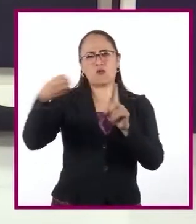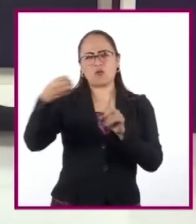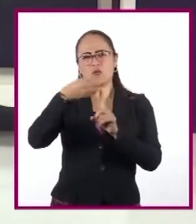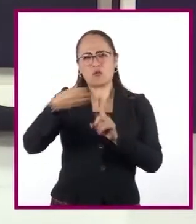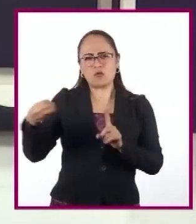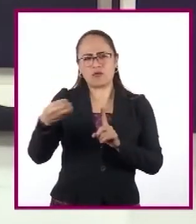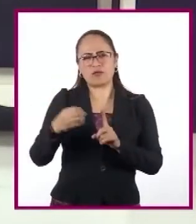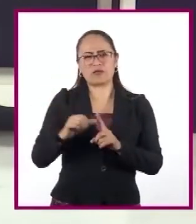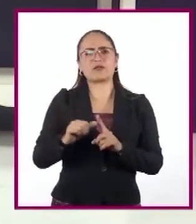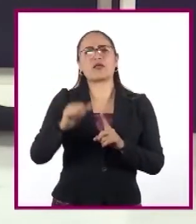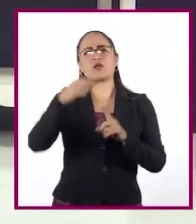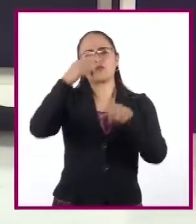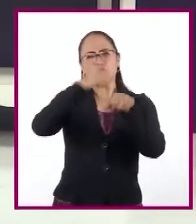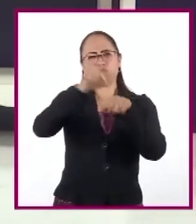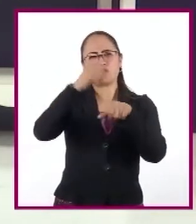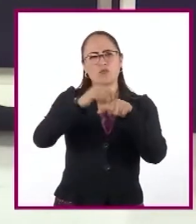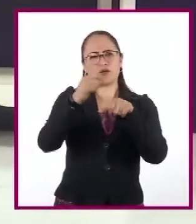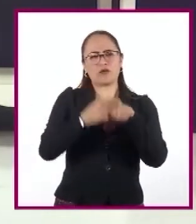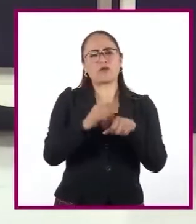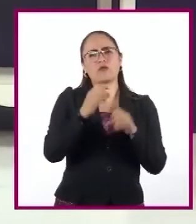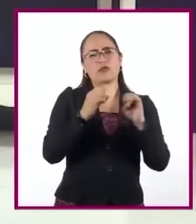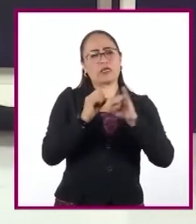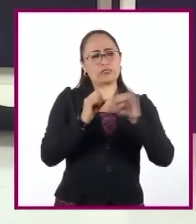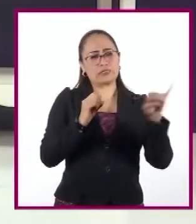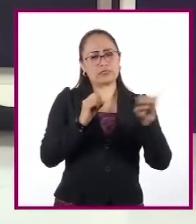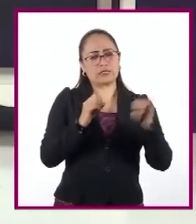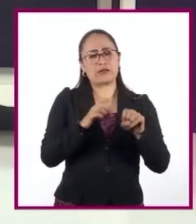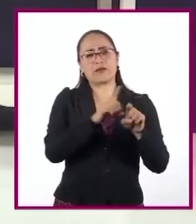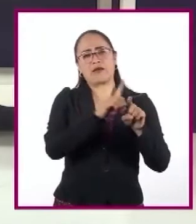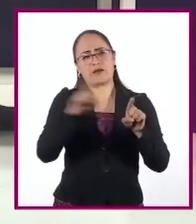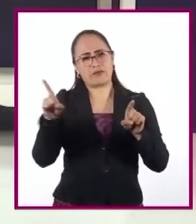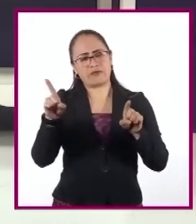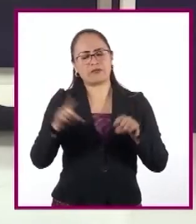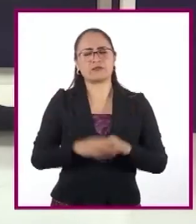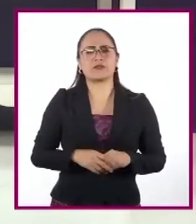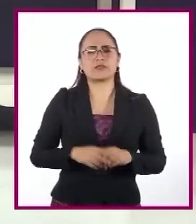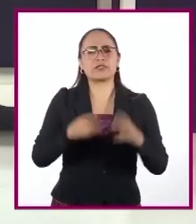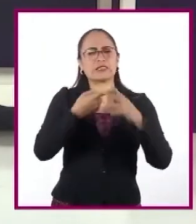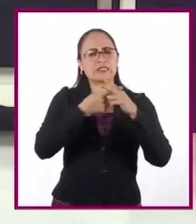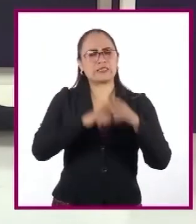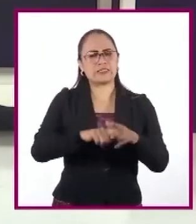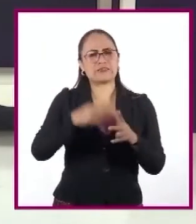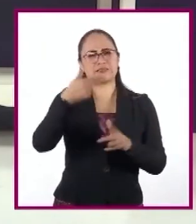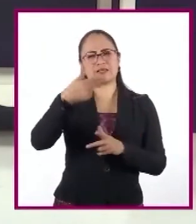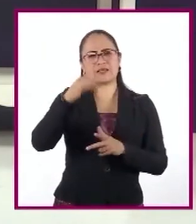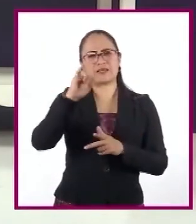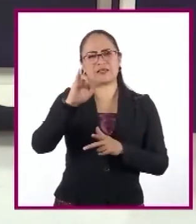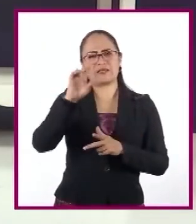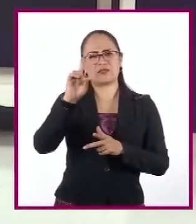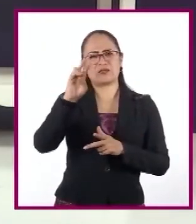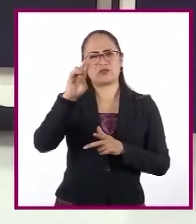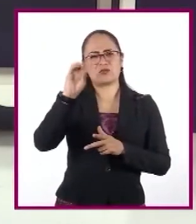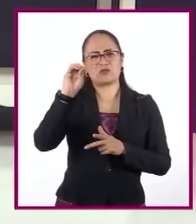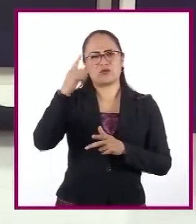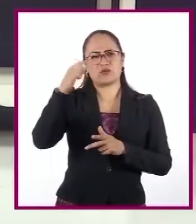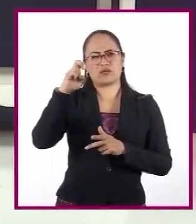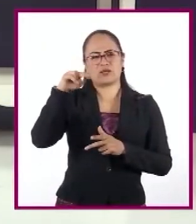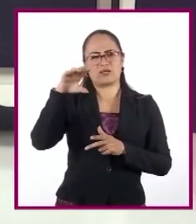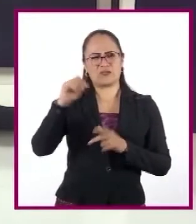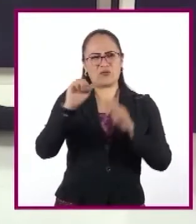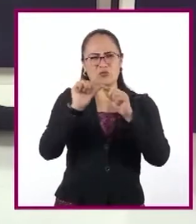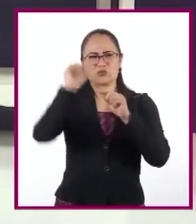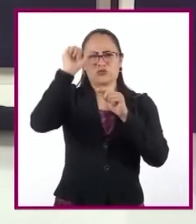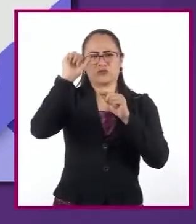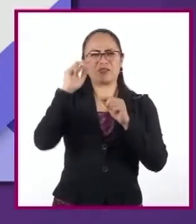orden ascendente del número atómico de izquierda a derecha. Inicia con el hidrógeno en la parte superior. Observe la